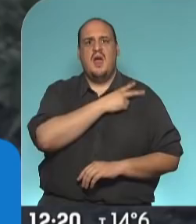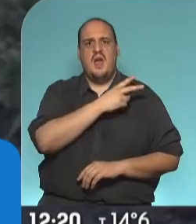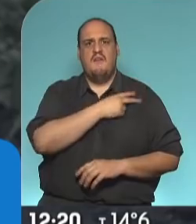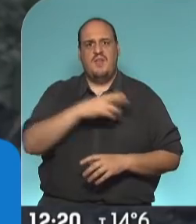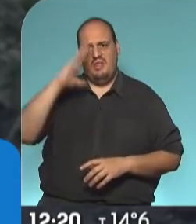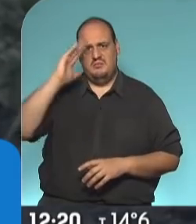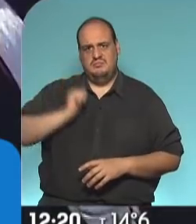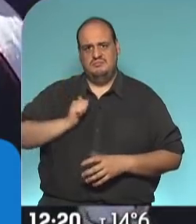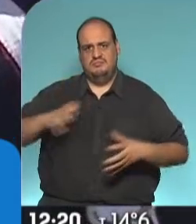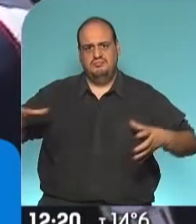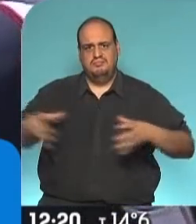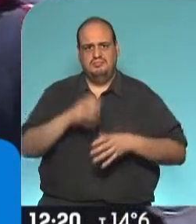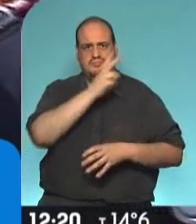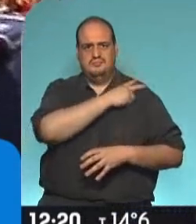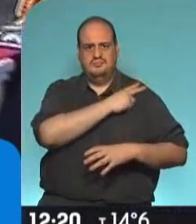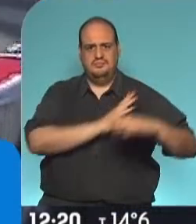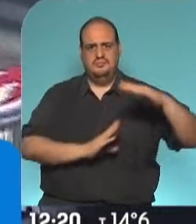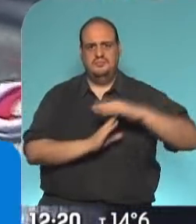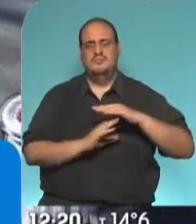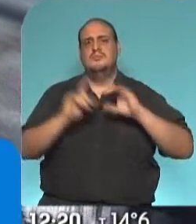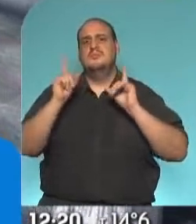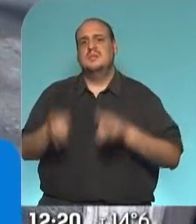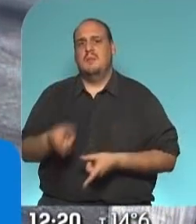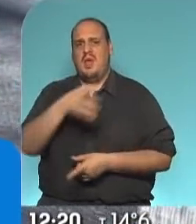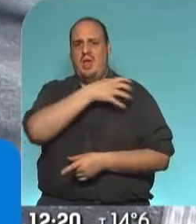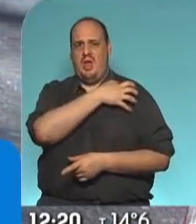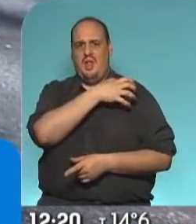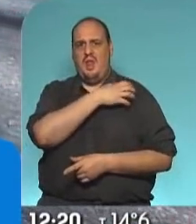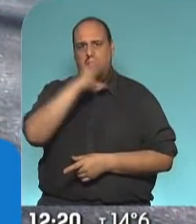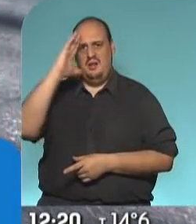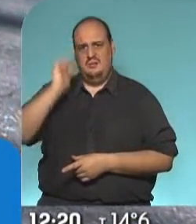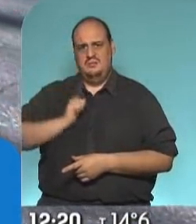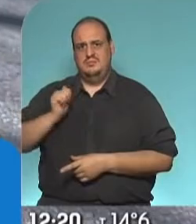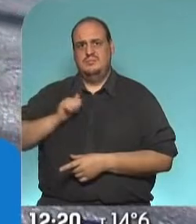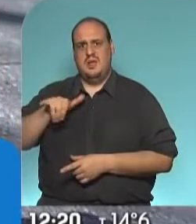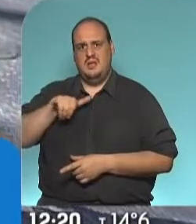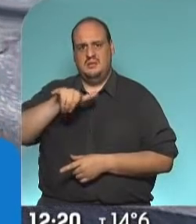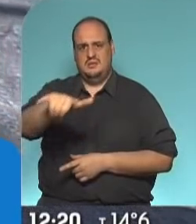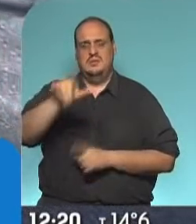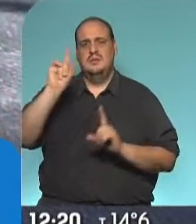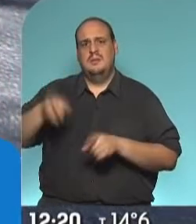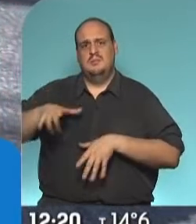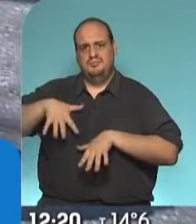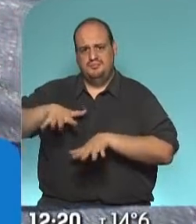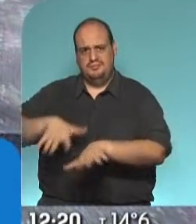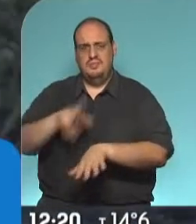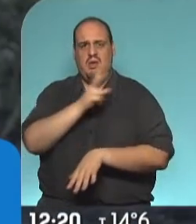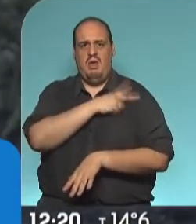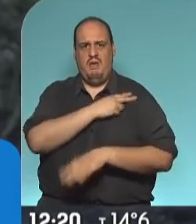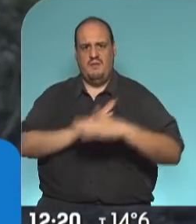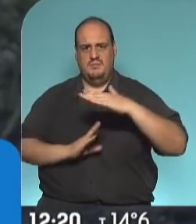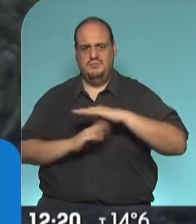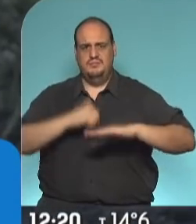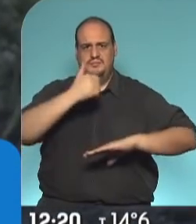Fuerzas Armadas y señores jefes de los Estados Mayores Generales de la Fuerza Aérea, el Ejército y la Armada, el